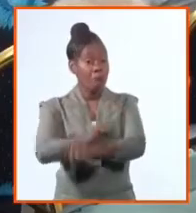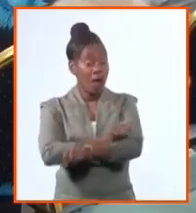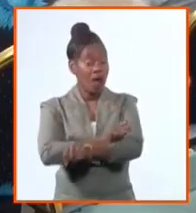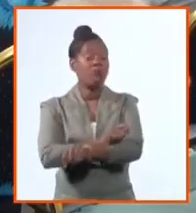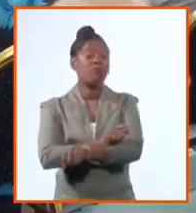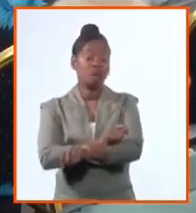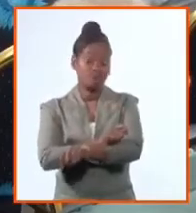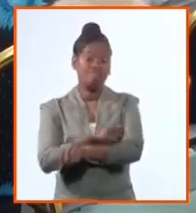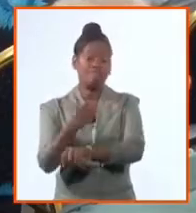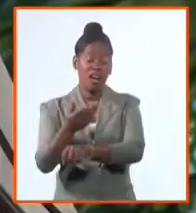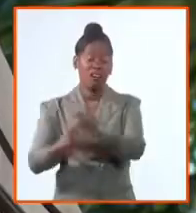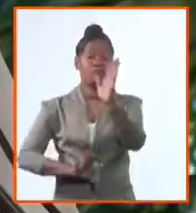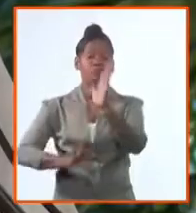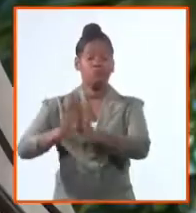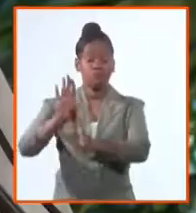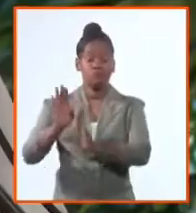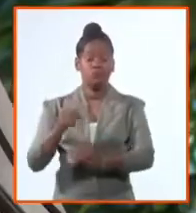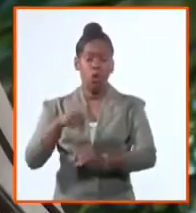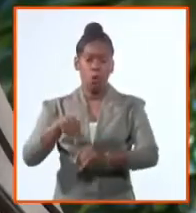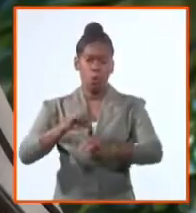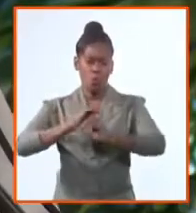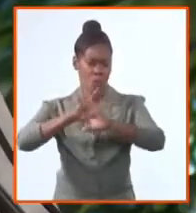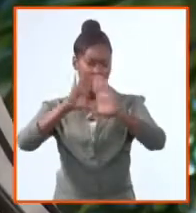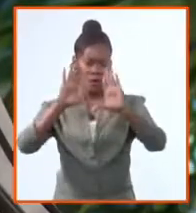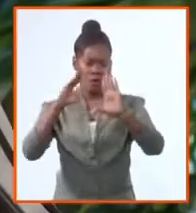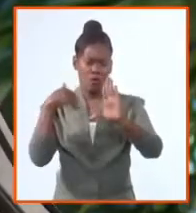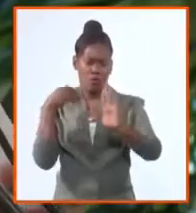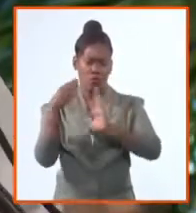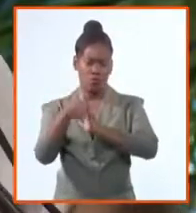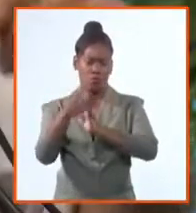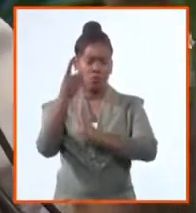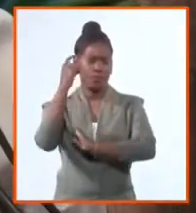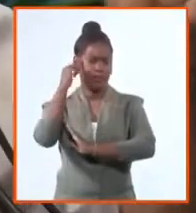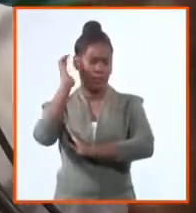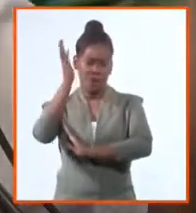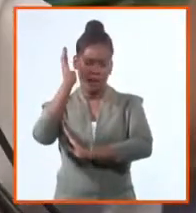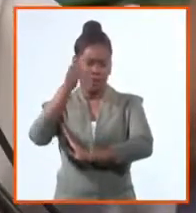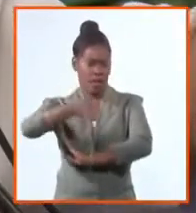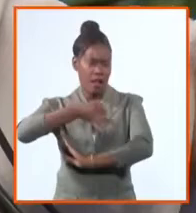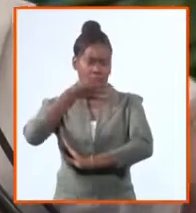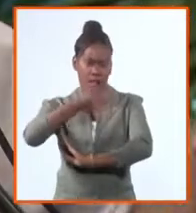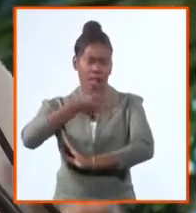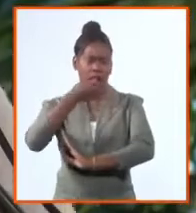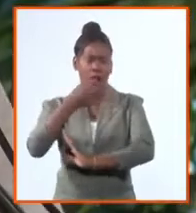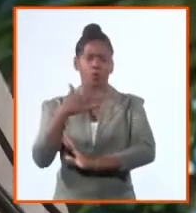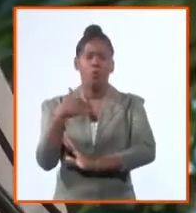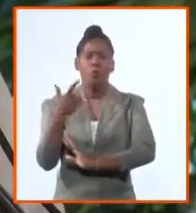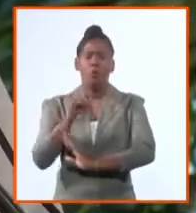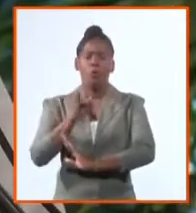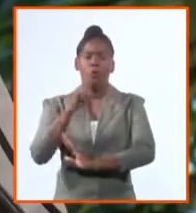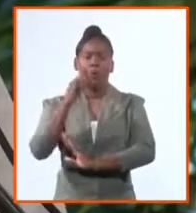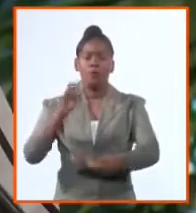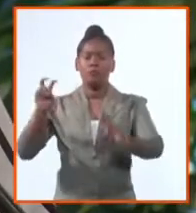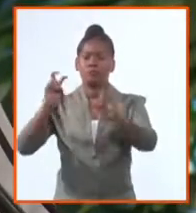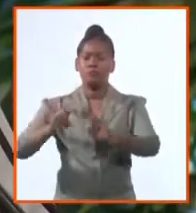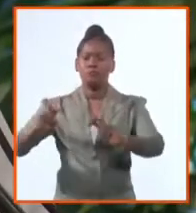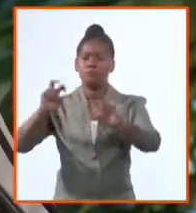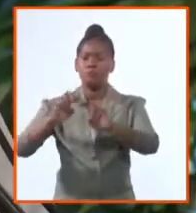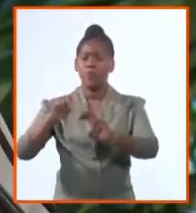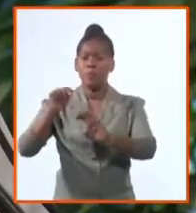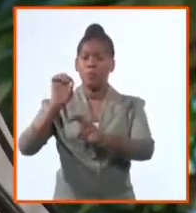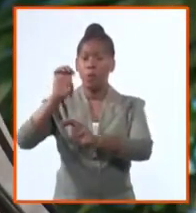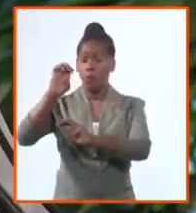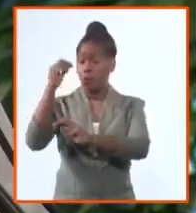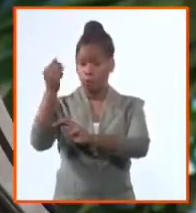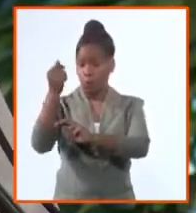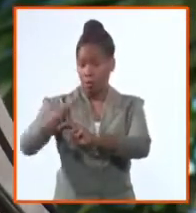compañeros. Yo hoy por la mañana asistí a una conferencia de un funcionario de CEPAL sobre las formas innovadoras de financiamiento actual, que